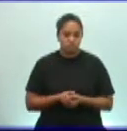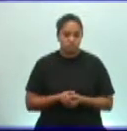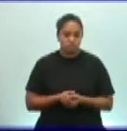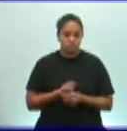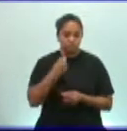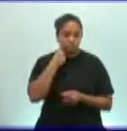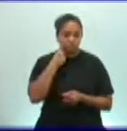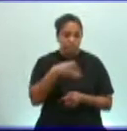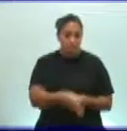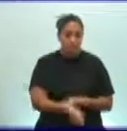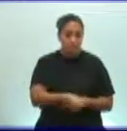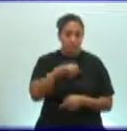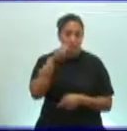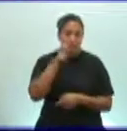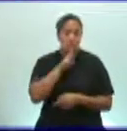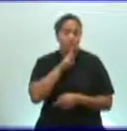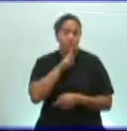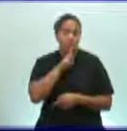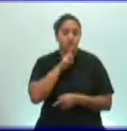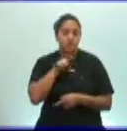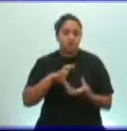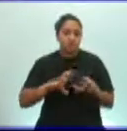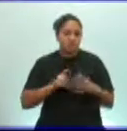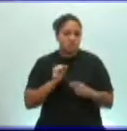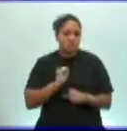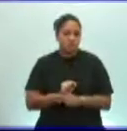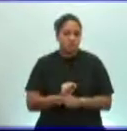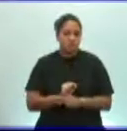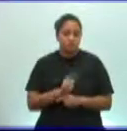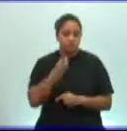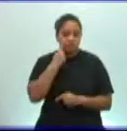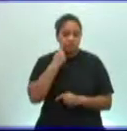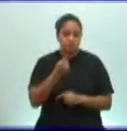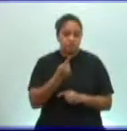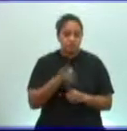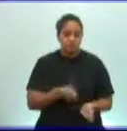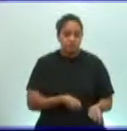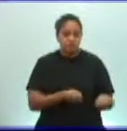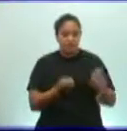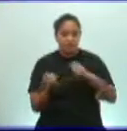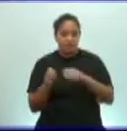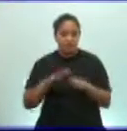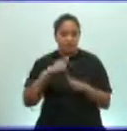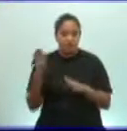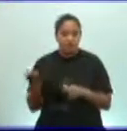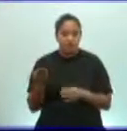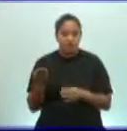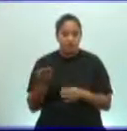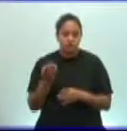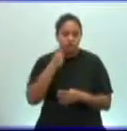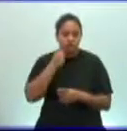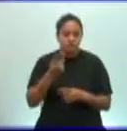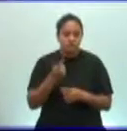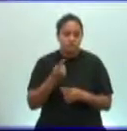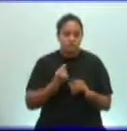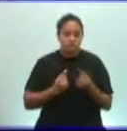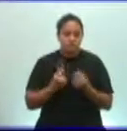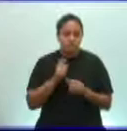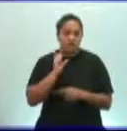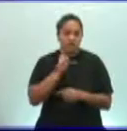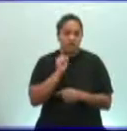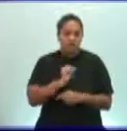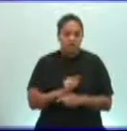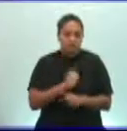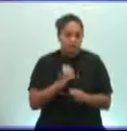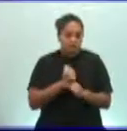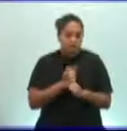sacar agua en tal manera te viese al menos arrojarla afuera, vería yo algún fin en tu trabajo. Pero, ¿a qué esperar